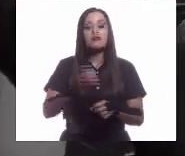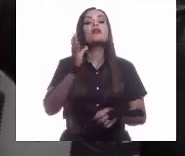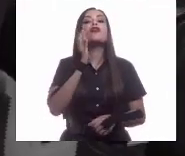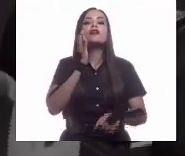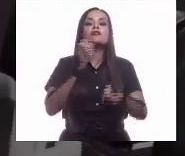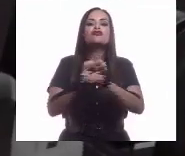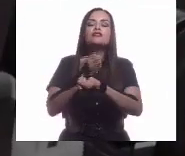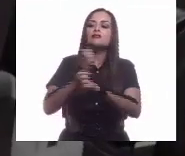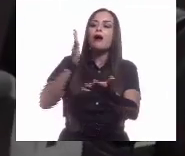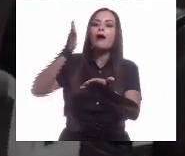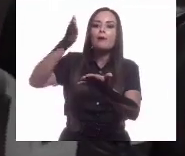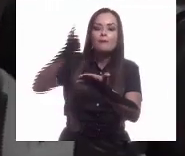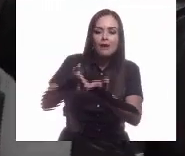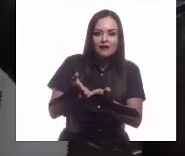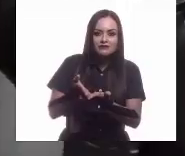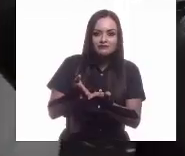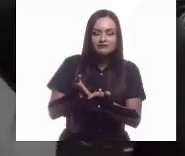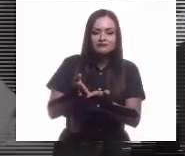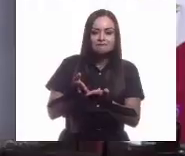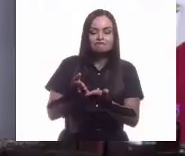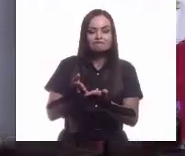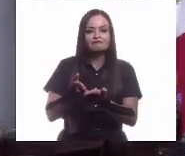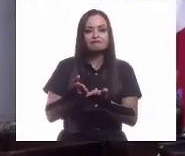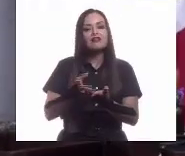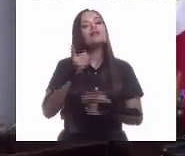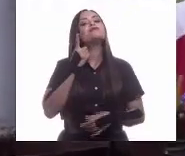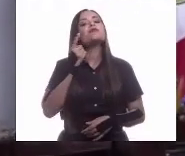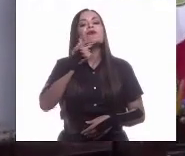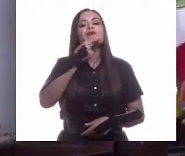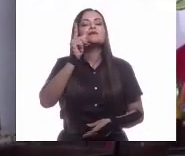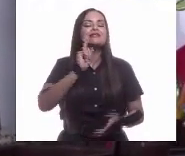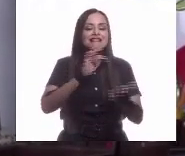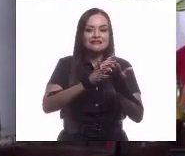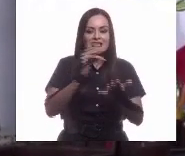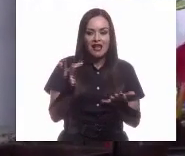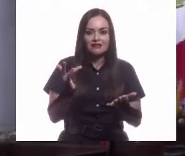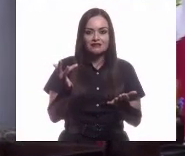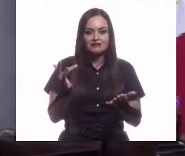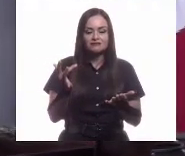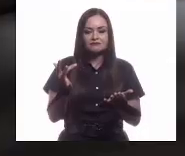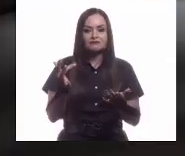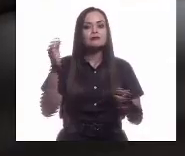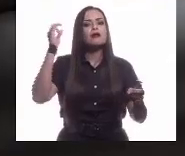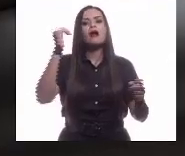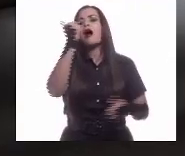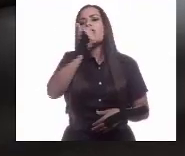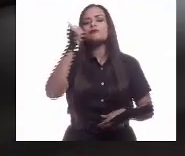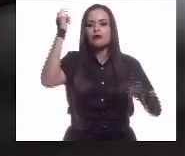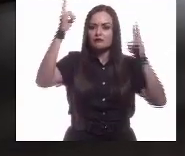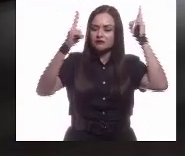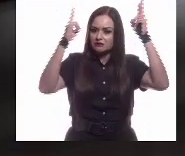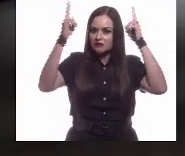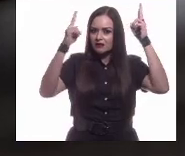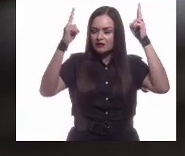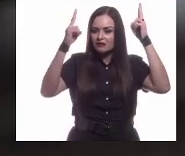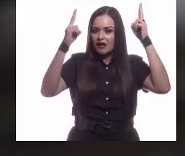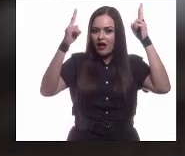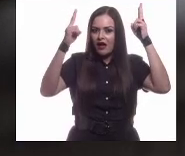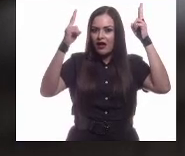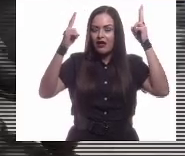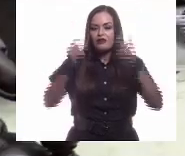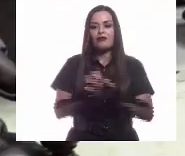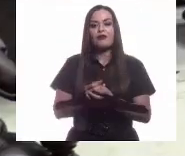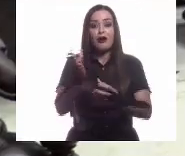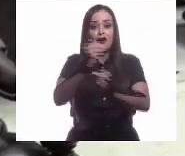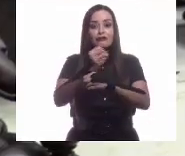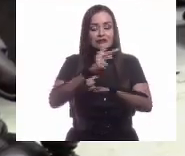del Estado, y agradezco y reconozco a las señoras y señores diputados, pero también han visitado Palacio de Gobierno, la propia oficina